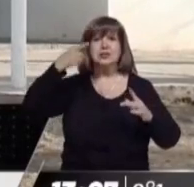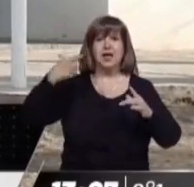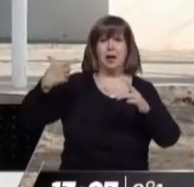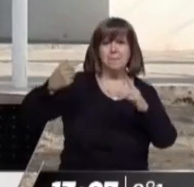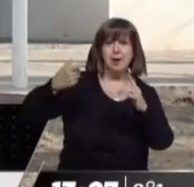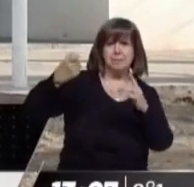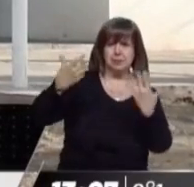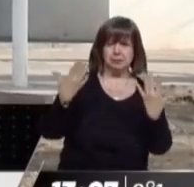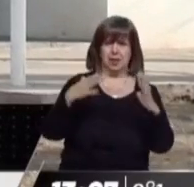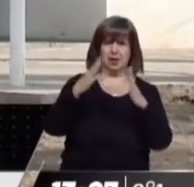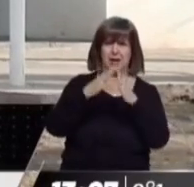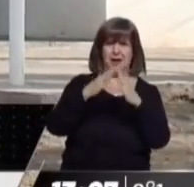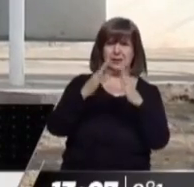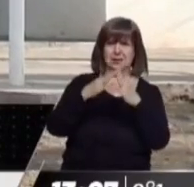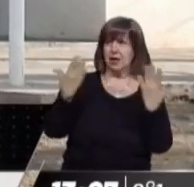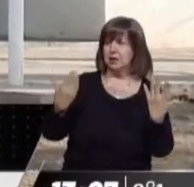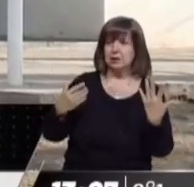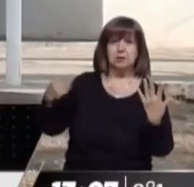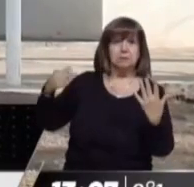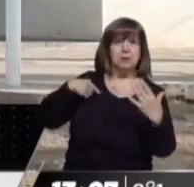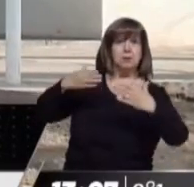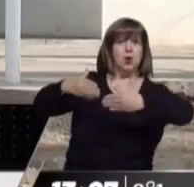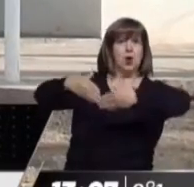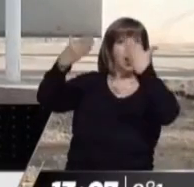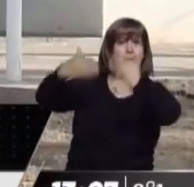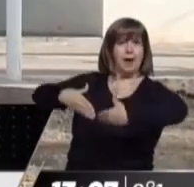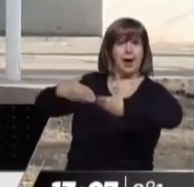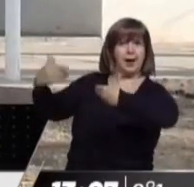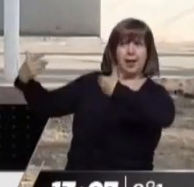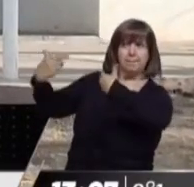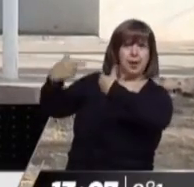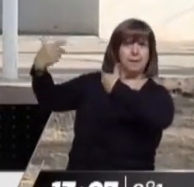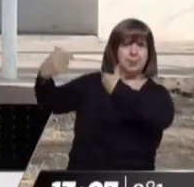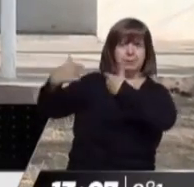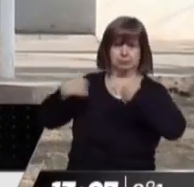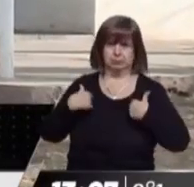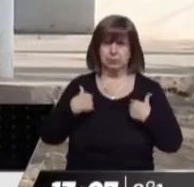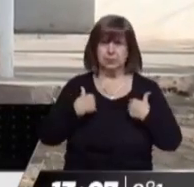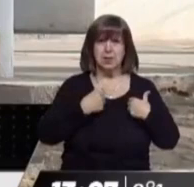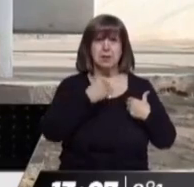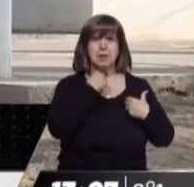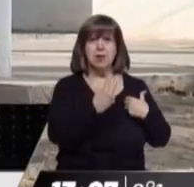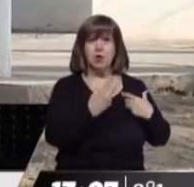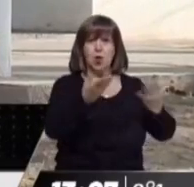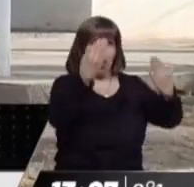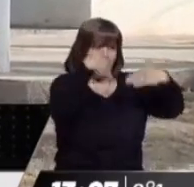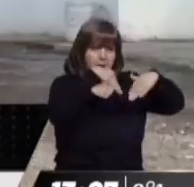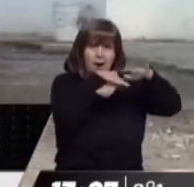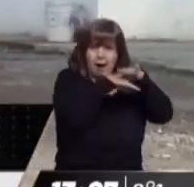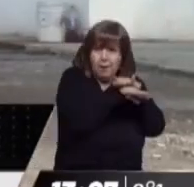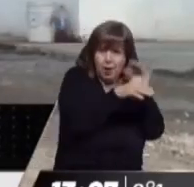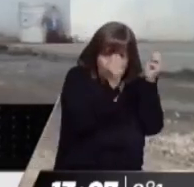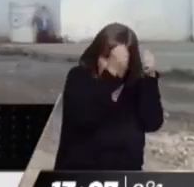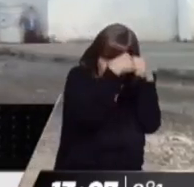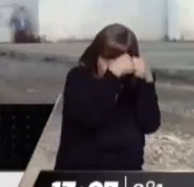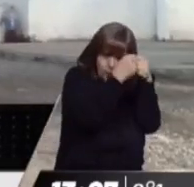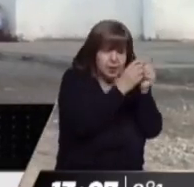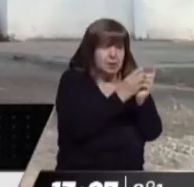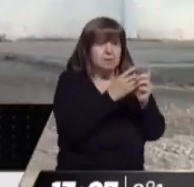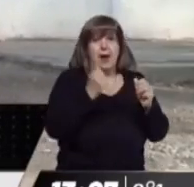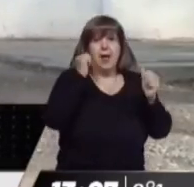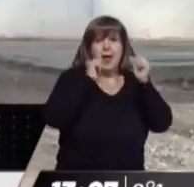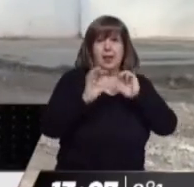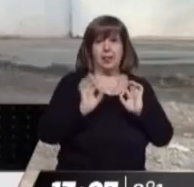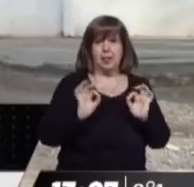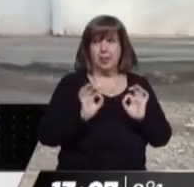su vivienda la mujer se tuvo que refugiar con sus pequeños hijos menores de edad para que no sufrieran ningún tipo de herida